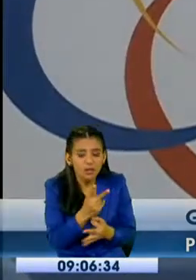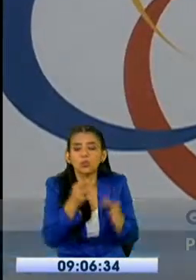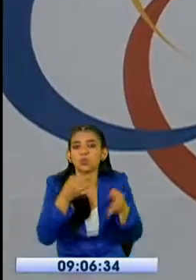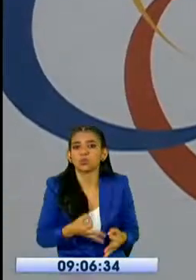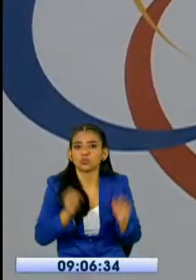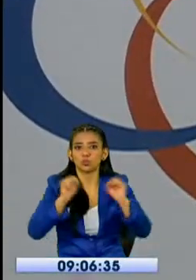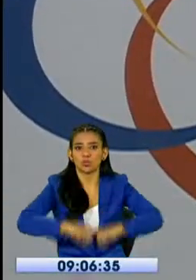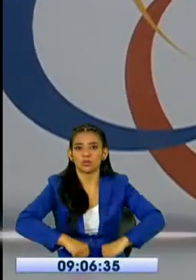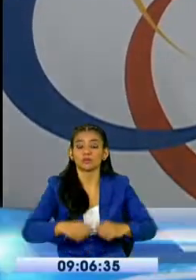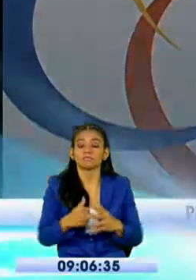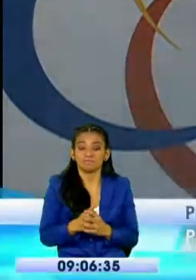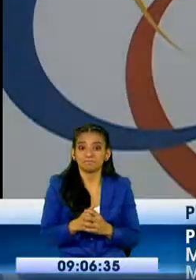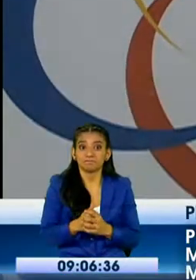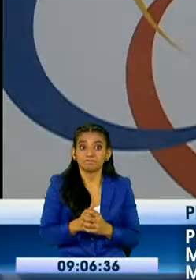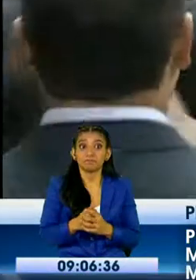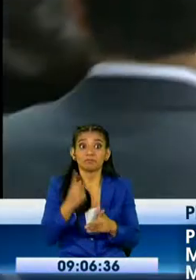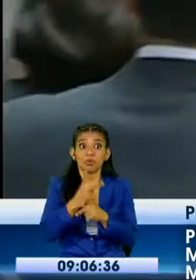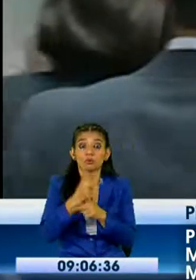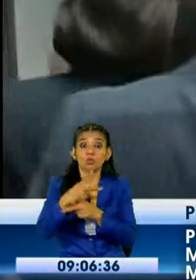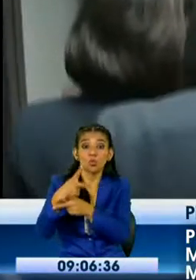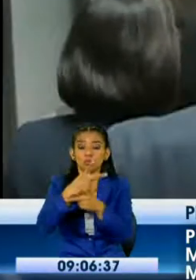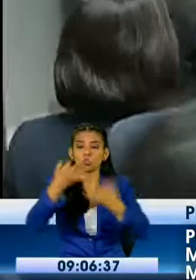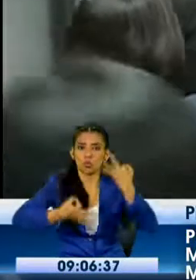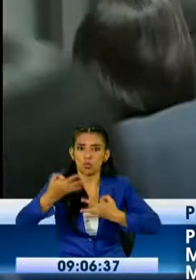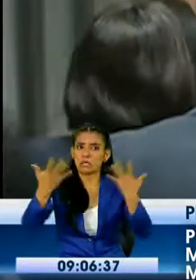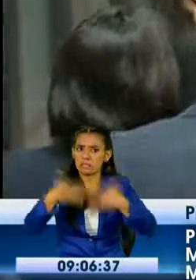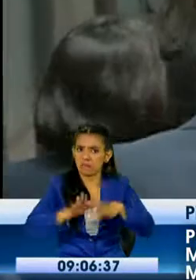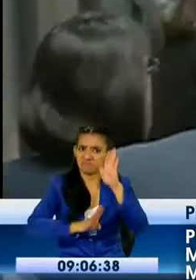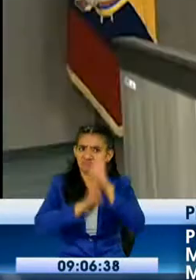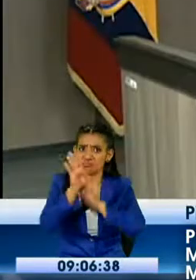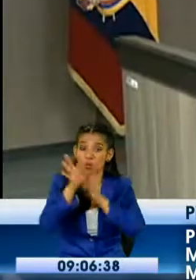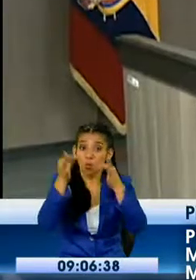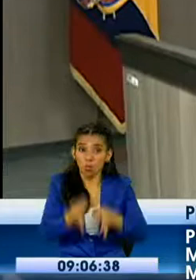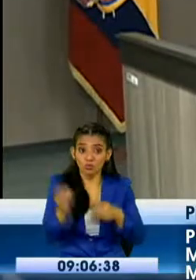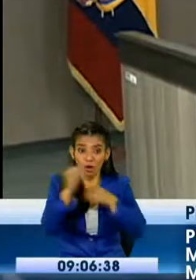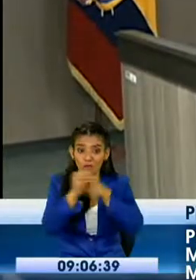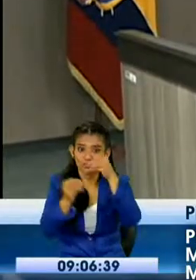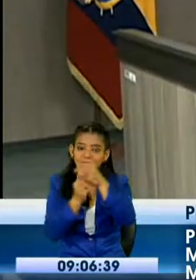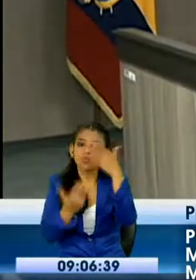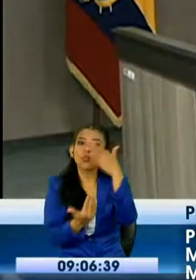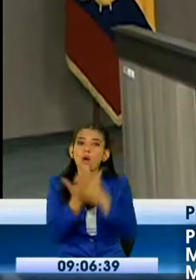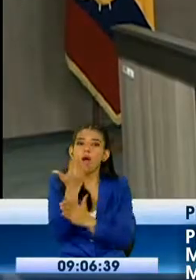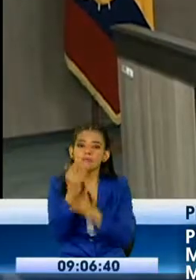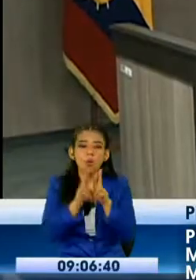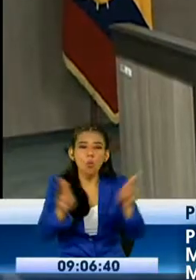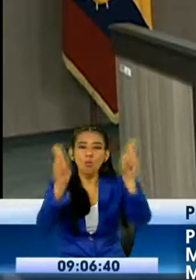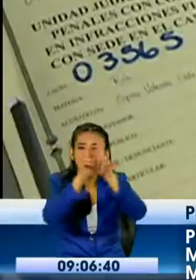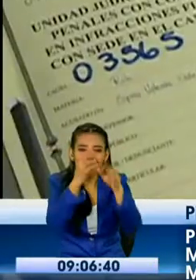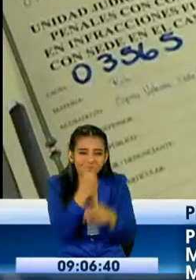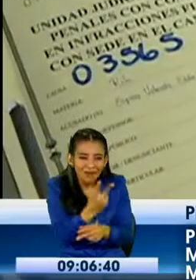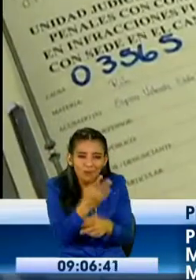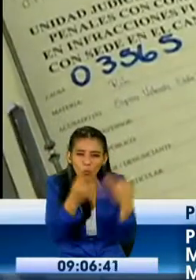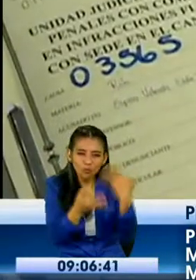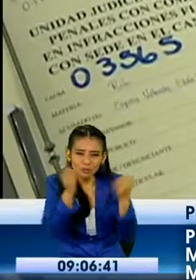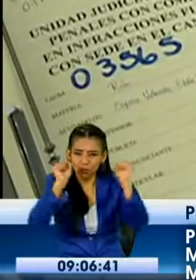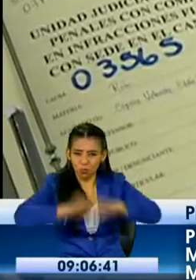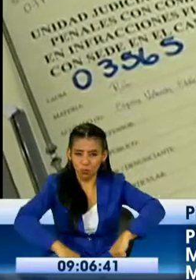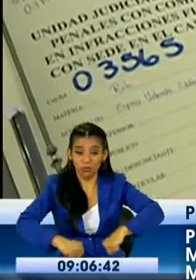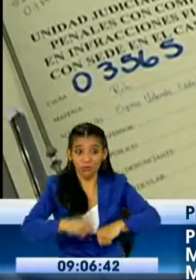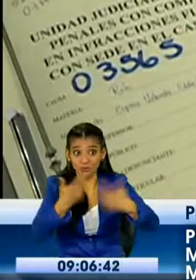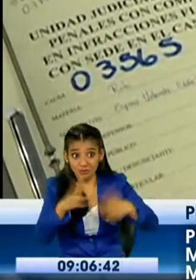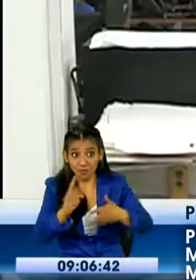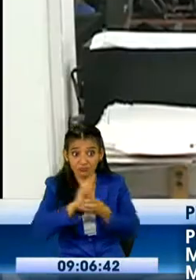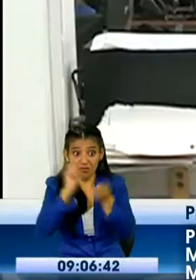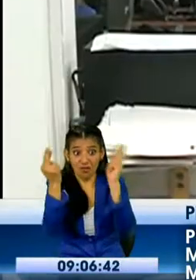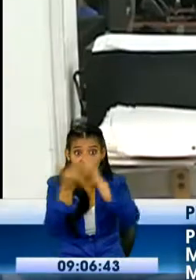para esto la judicatura se prepara. Este martes se realizó un recorrido por las renovadas oficinas de la unidad de flagrancia. Acá se afirma que con la reforma